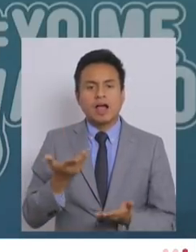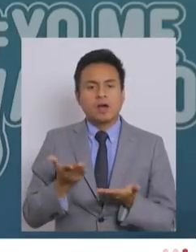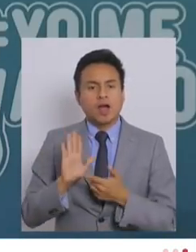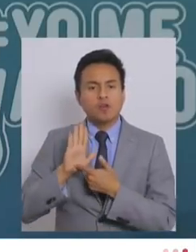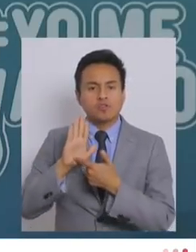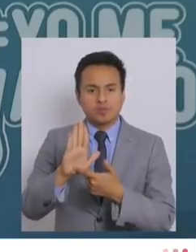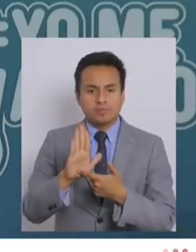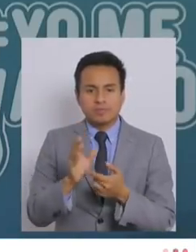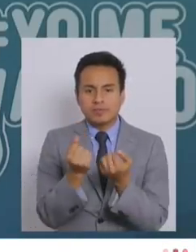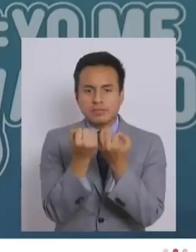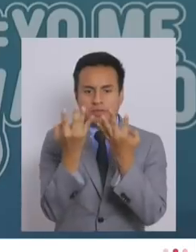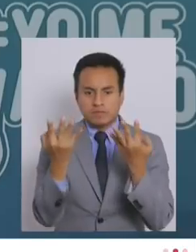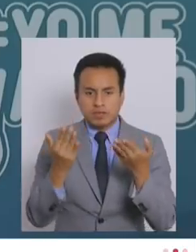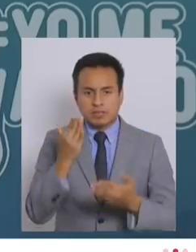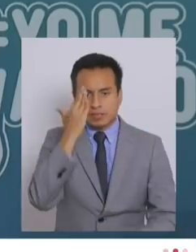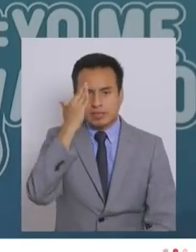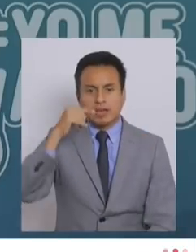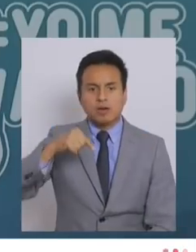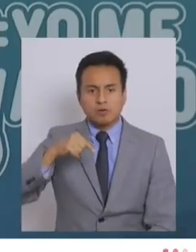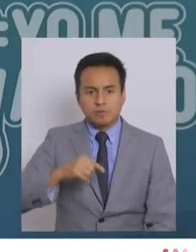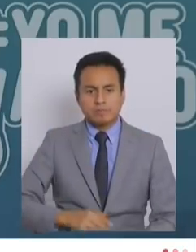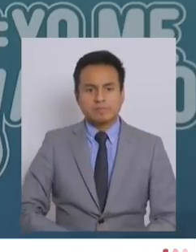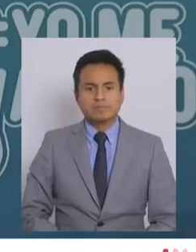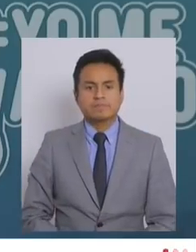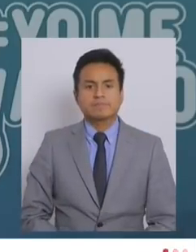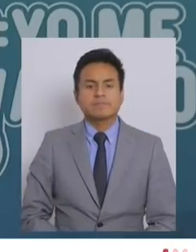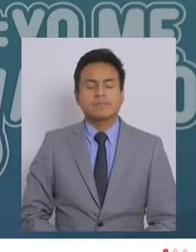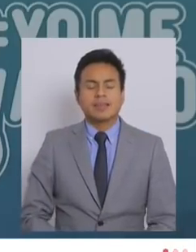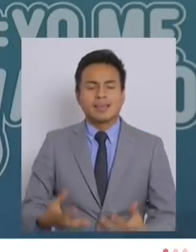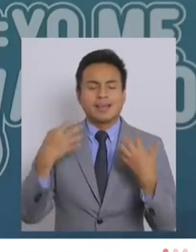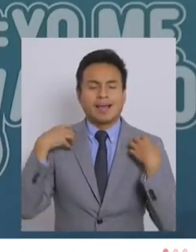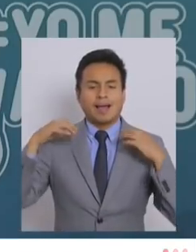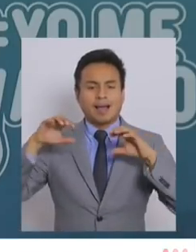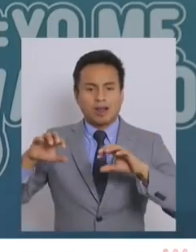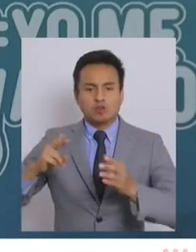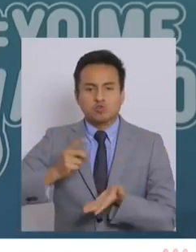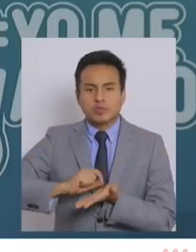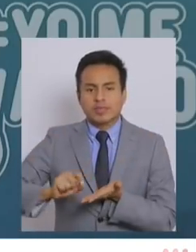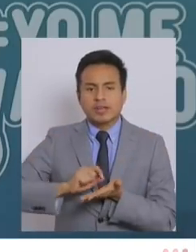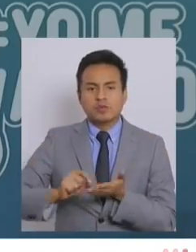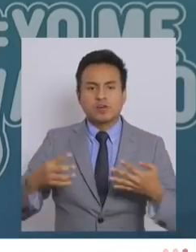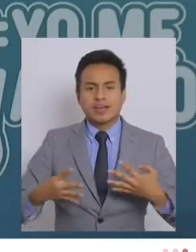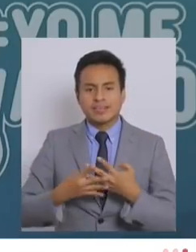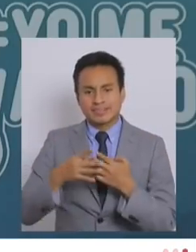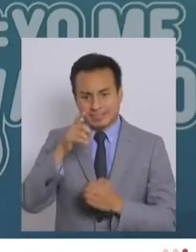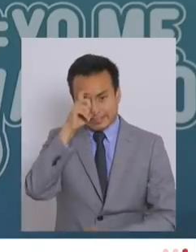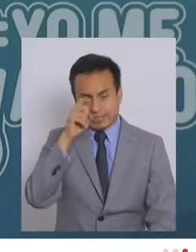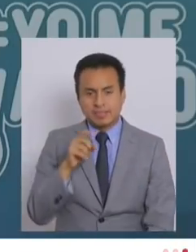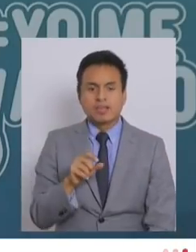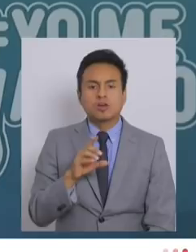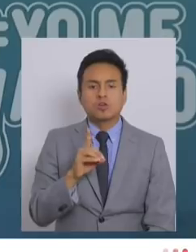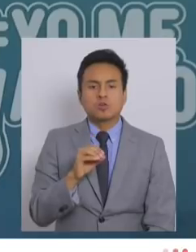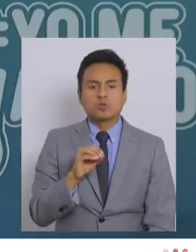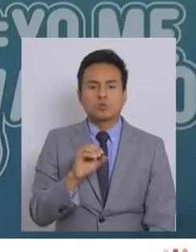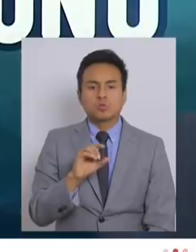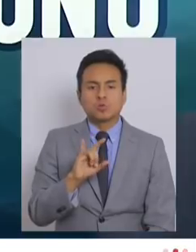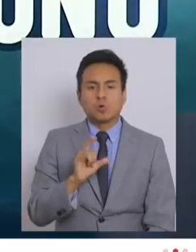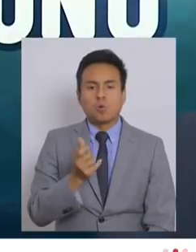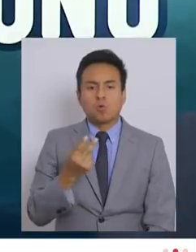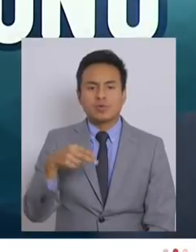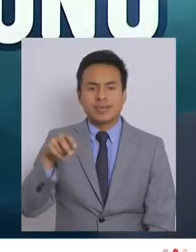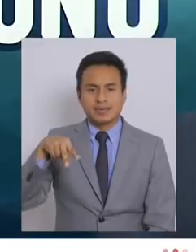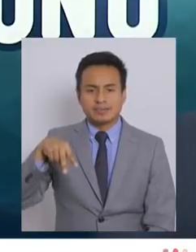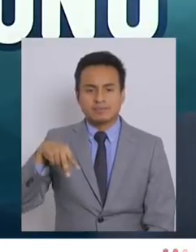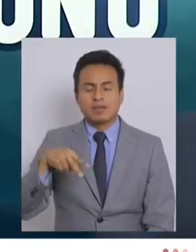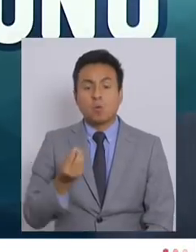daremos a conocer las cifras del día de hoy a cargo del subsecretario de redes doctor alberto núñez muy